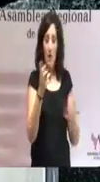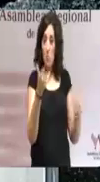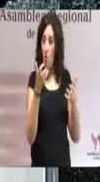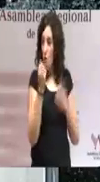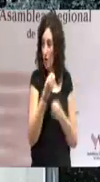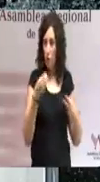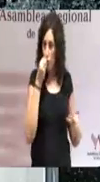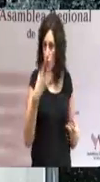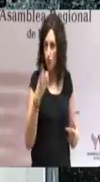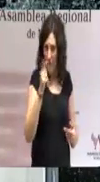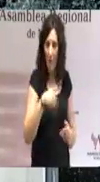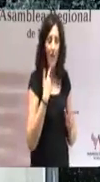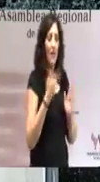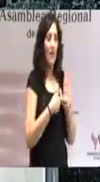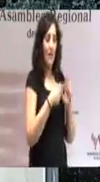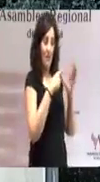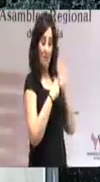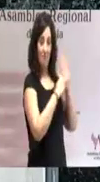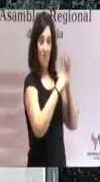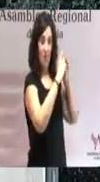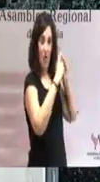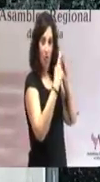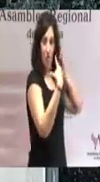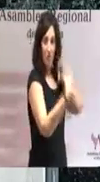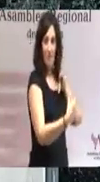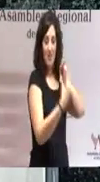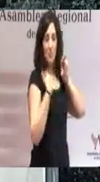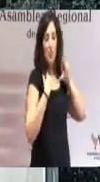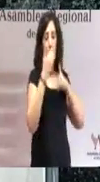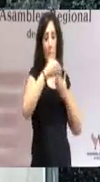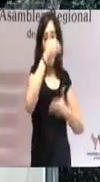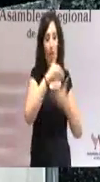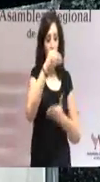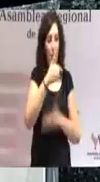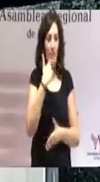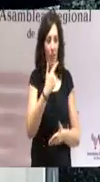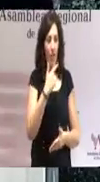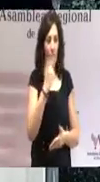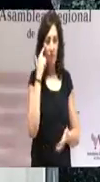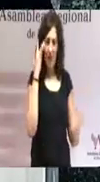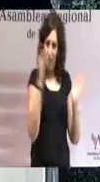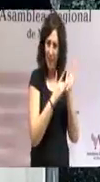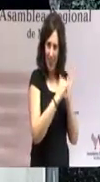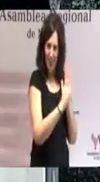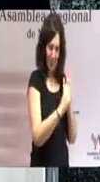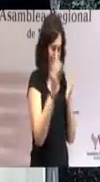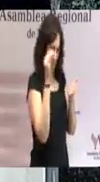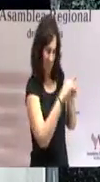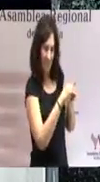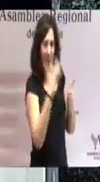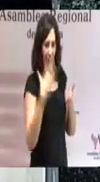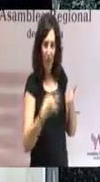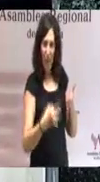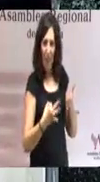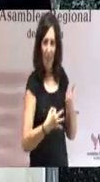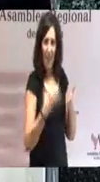por cierto. Esta es la foto. Este es un periódico, el periódico La Verdad, donde verá usted la fecha. No, usted ha faltado a